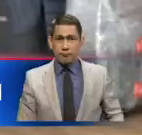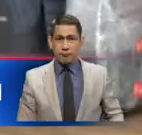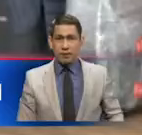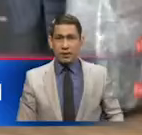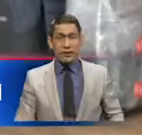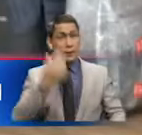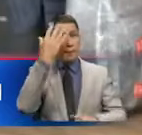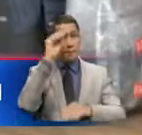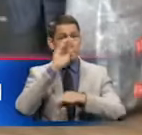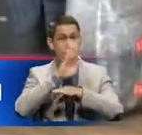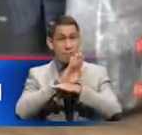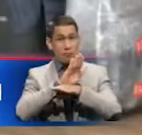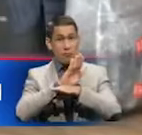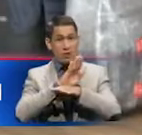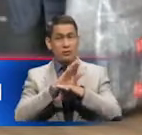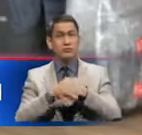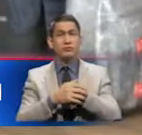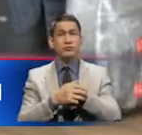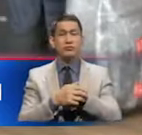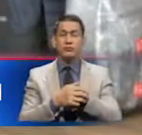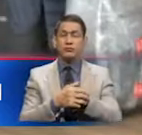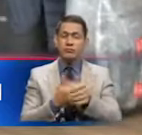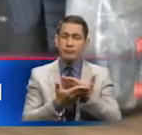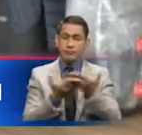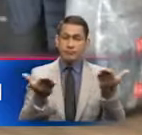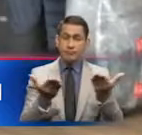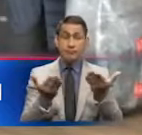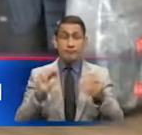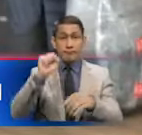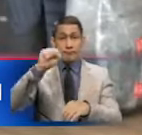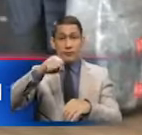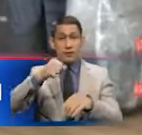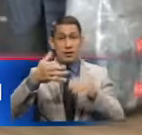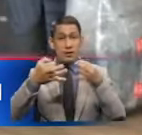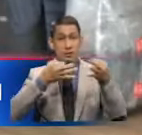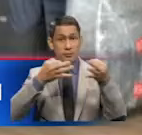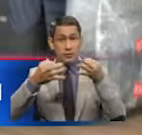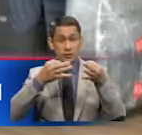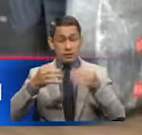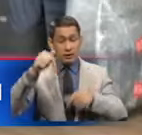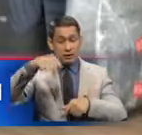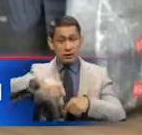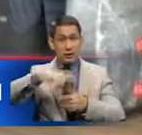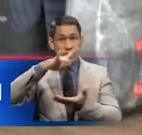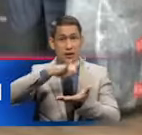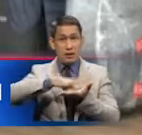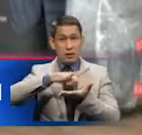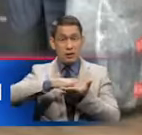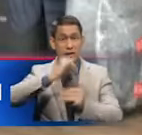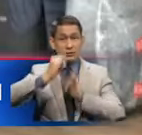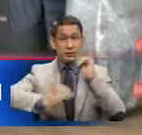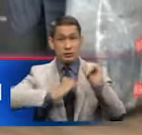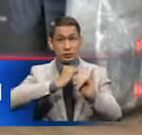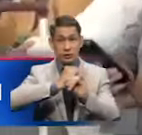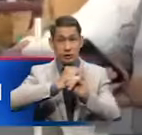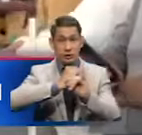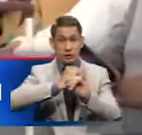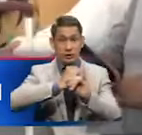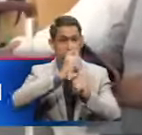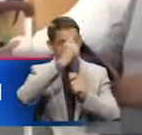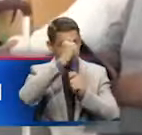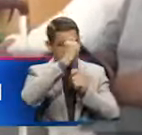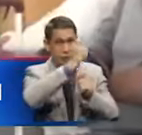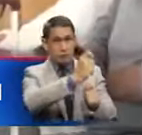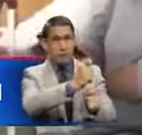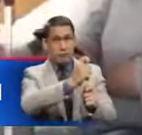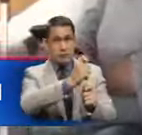Buenas tardes, compañeros en estudio, amigos televidentes. Así es, les contamos que el Aeropuerto Internacional Mariscal Sucre ha sido reconocido como el